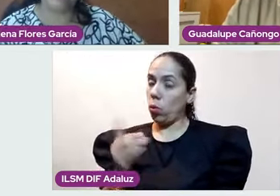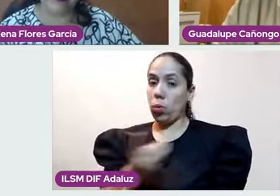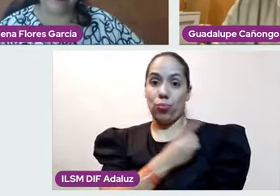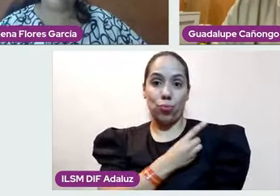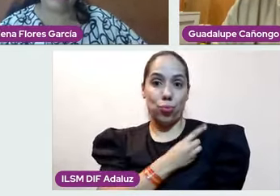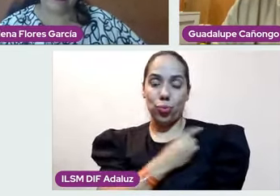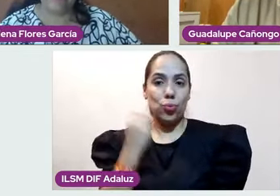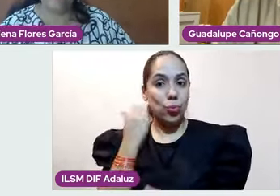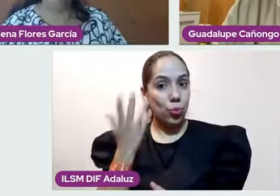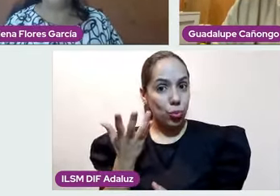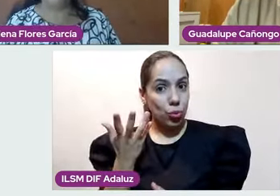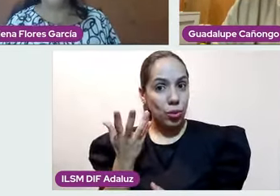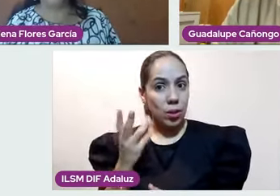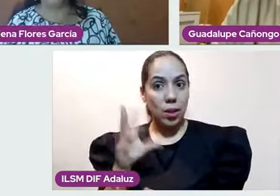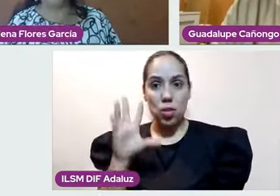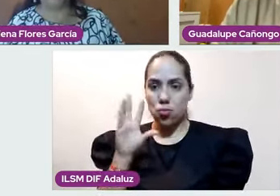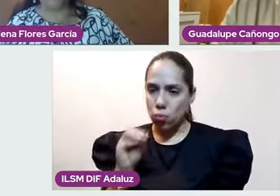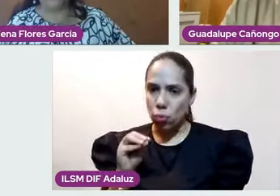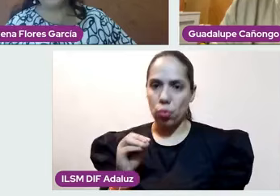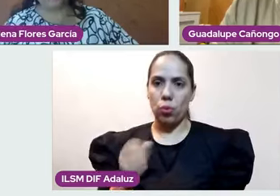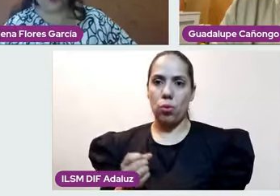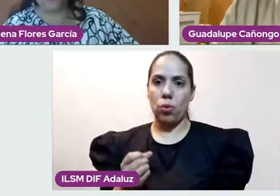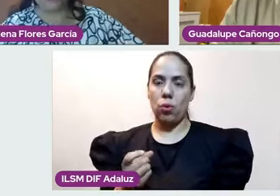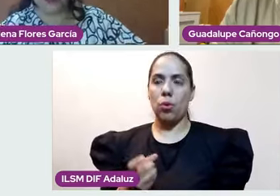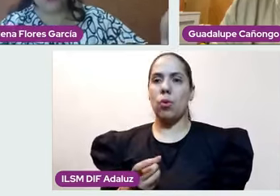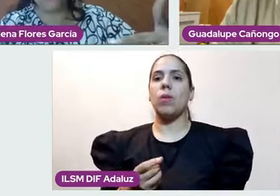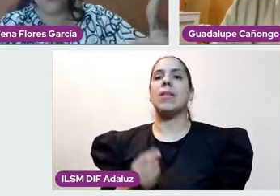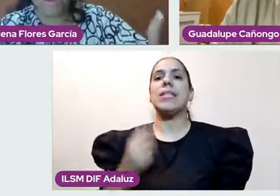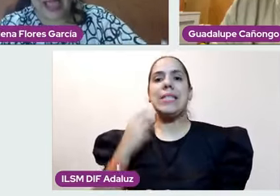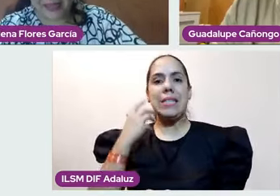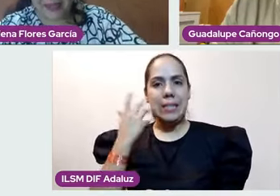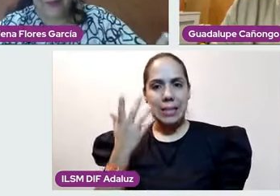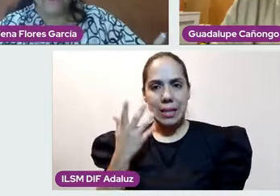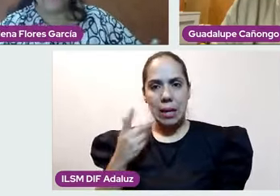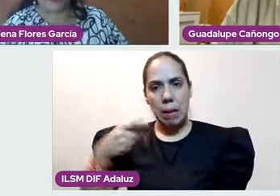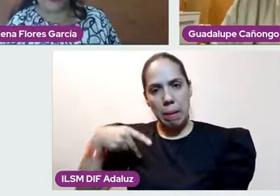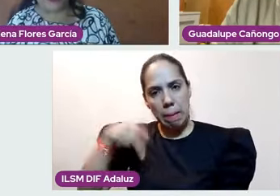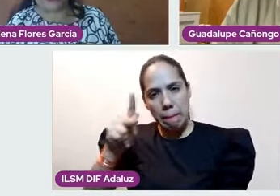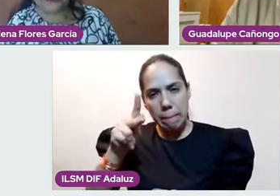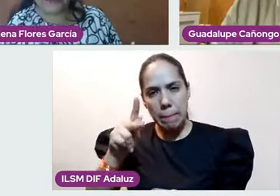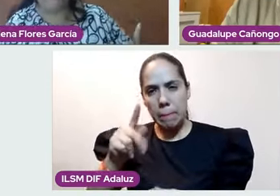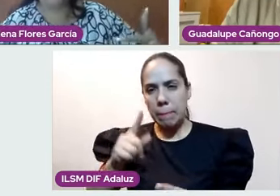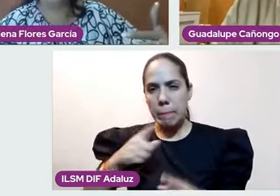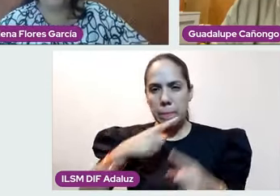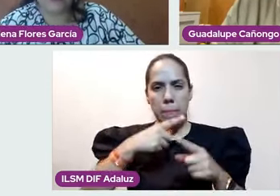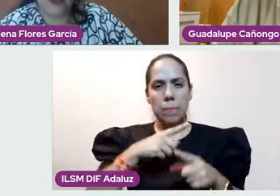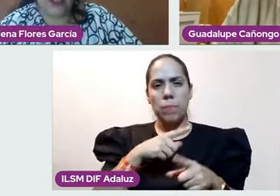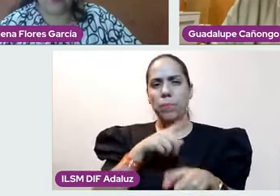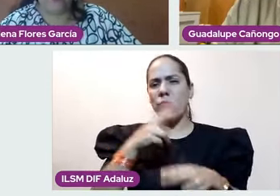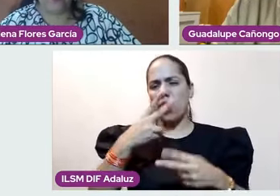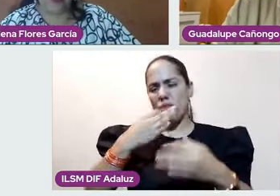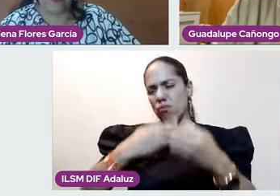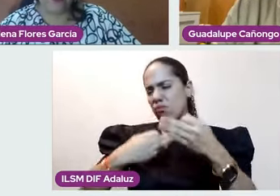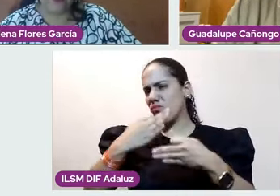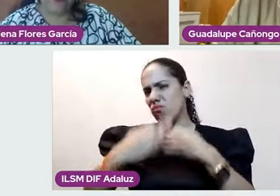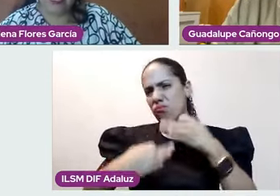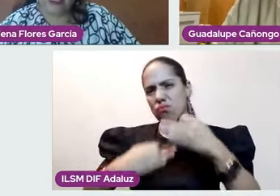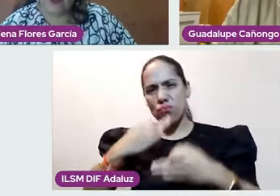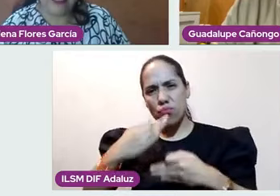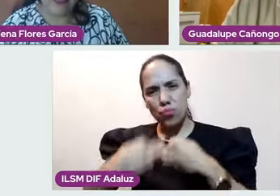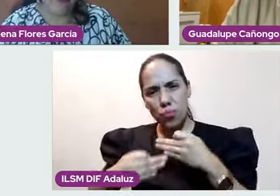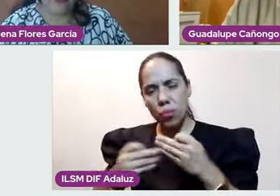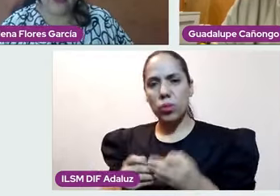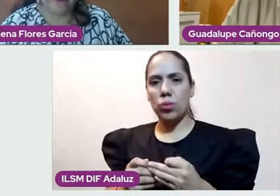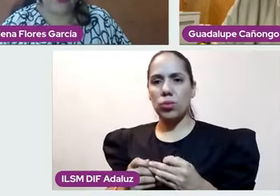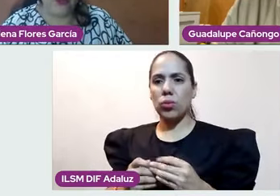garantía el querer, sino creo que todas y todos debemos sumar a este proceso transformador, ¿no? Si